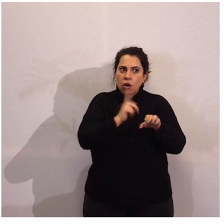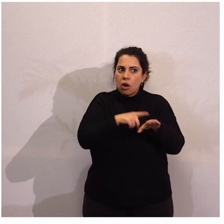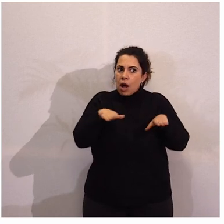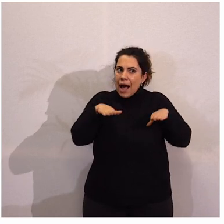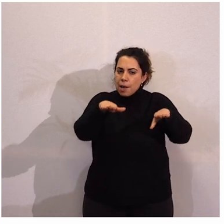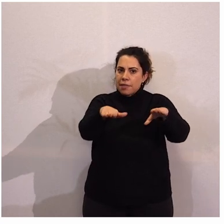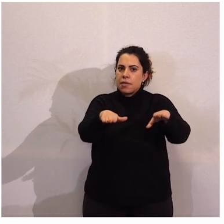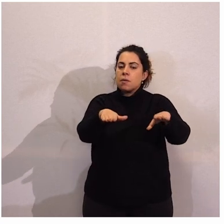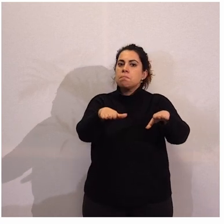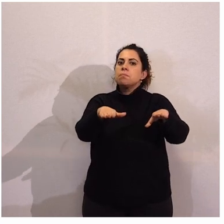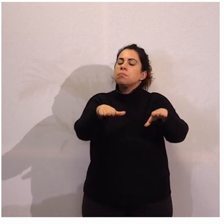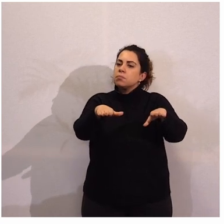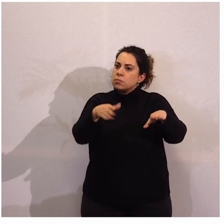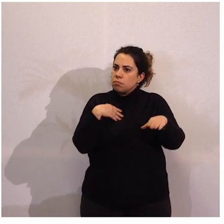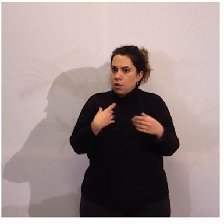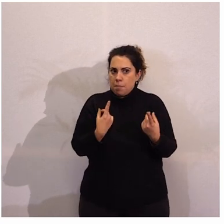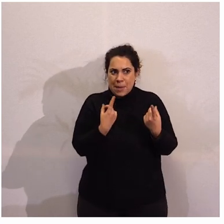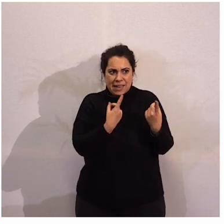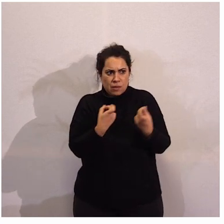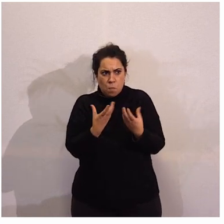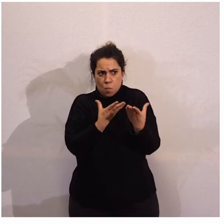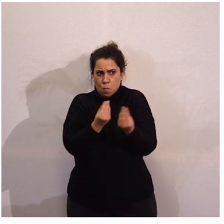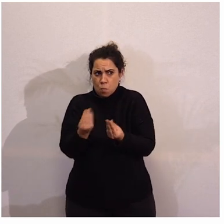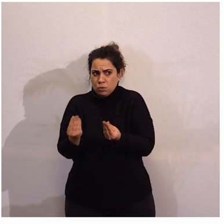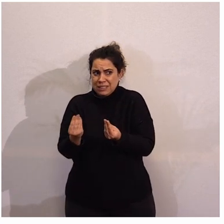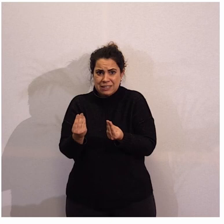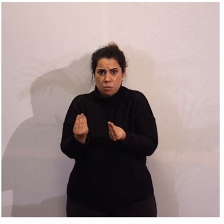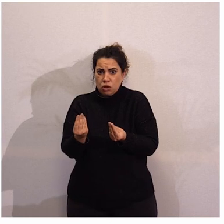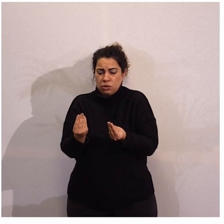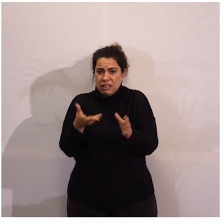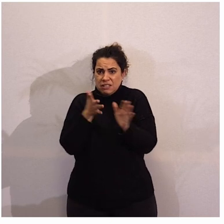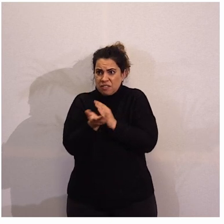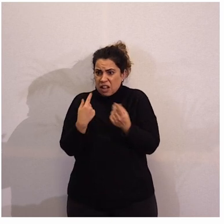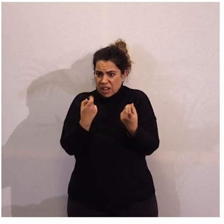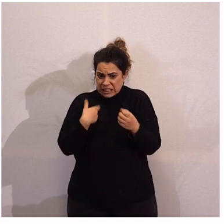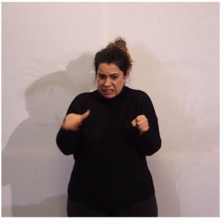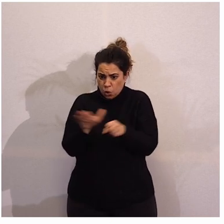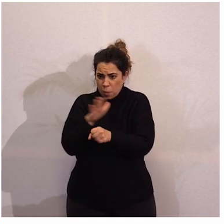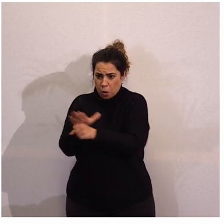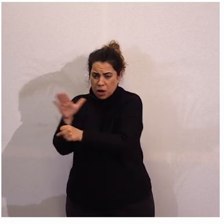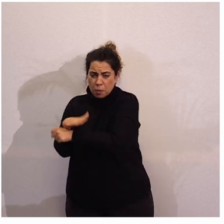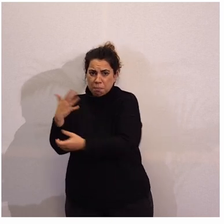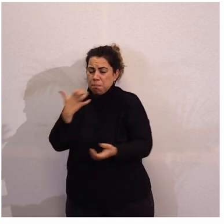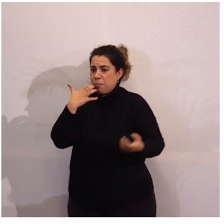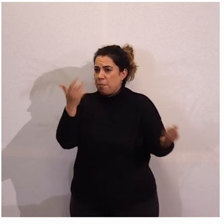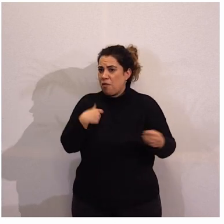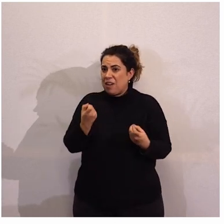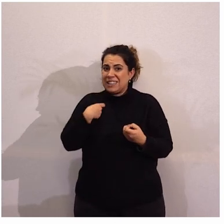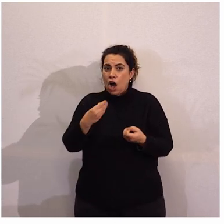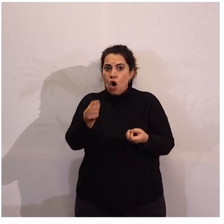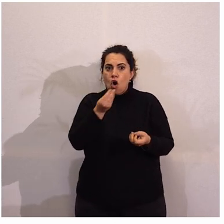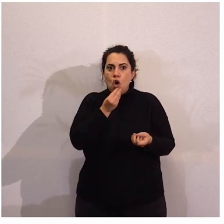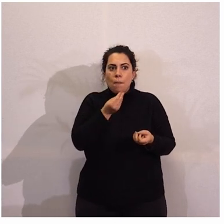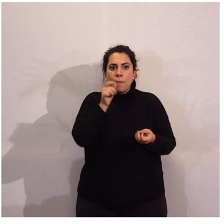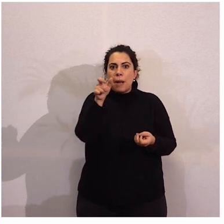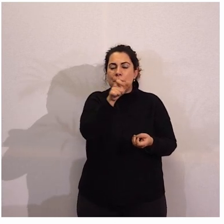había muchas necesidades que se necesitaban cubrir. Había que llevar comida a